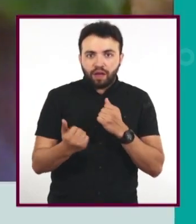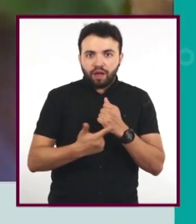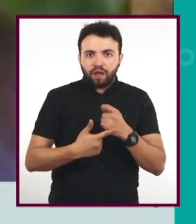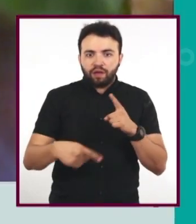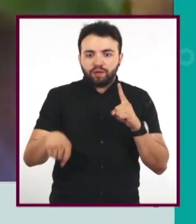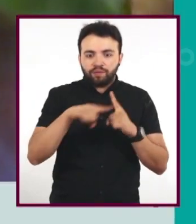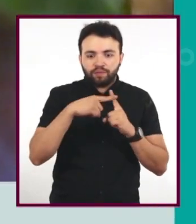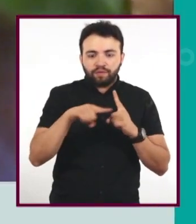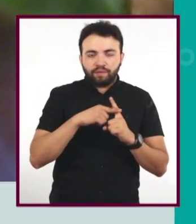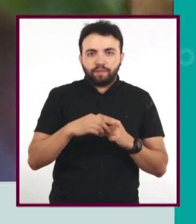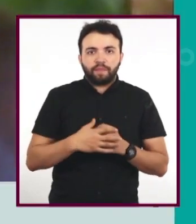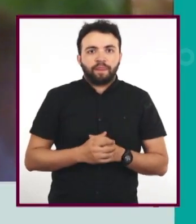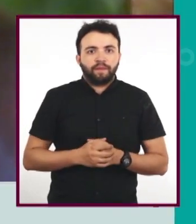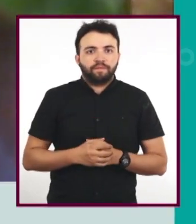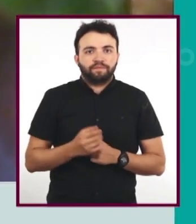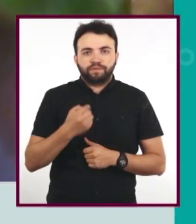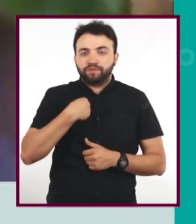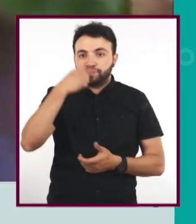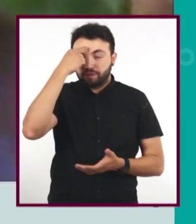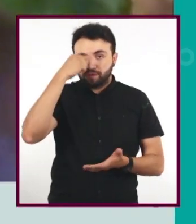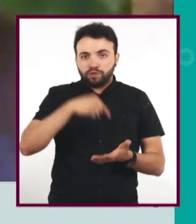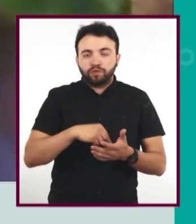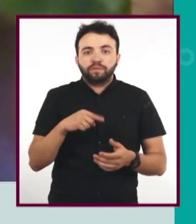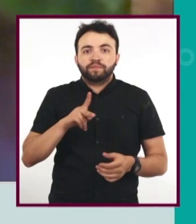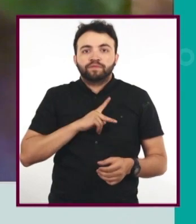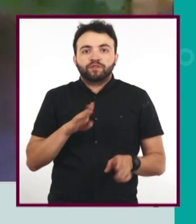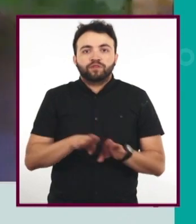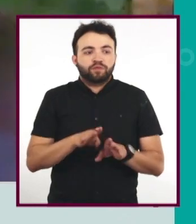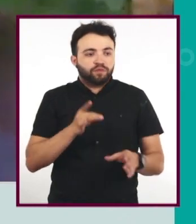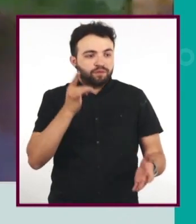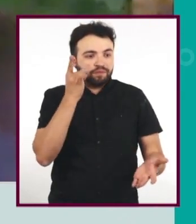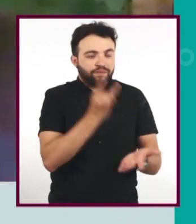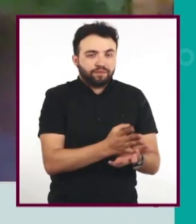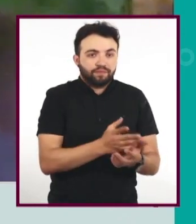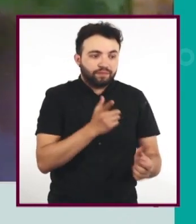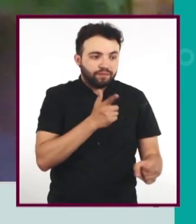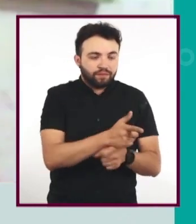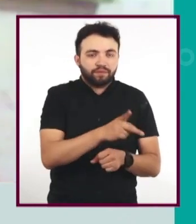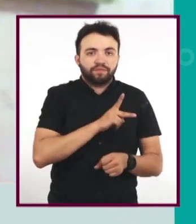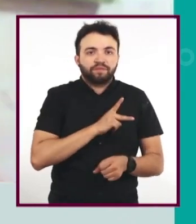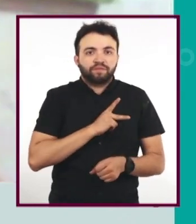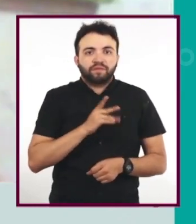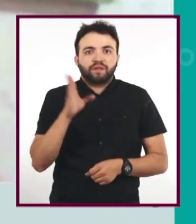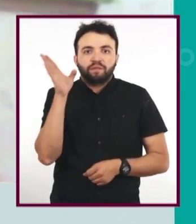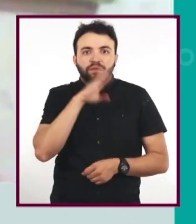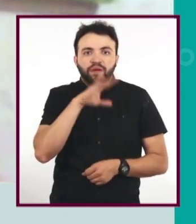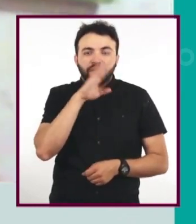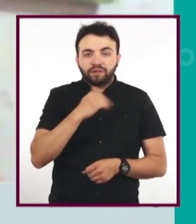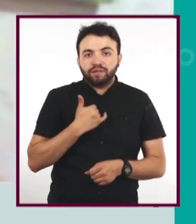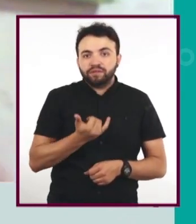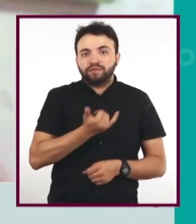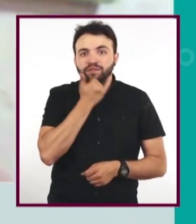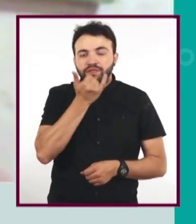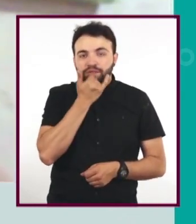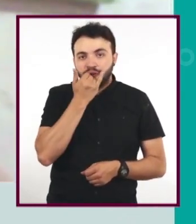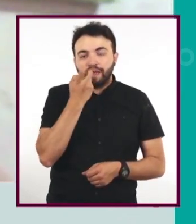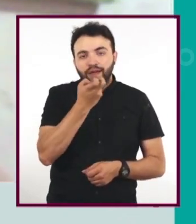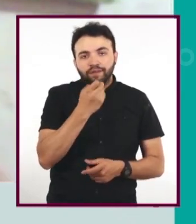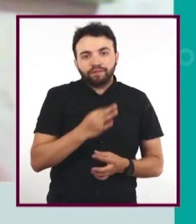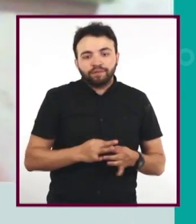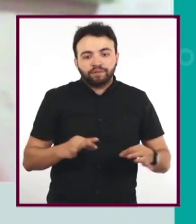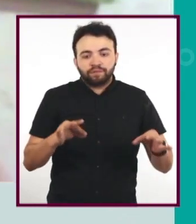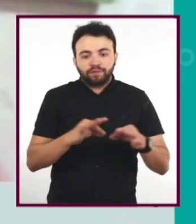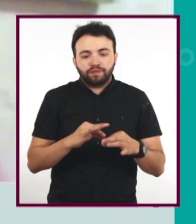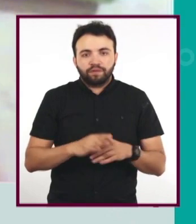Cuenta de mis errores, creo que ha sido de las principales cosas positivas que me han marcado en esta pandemia. Convivir creció, puesto que